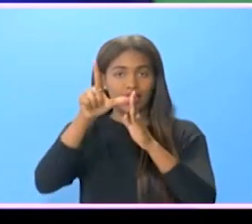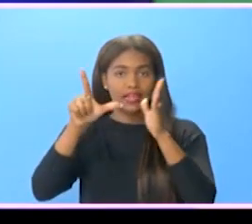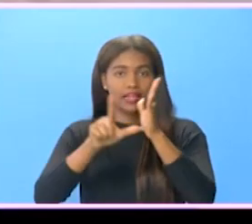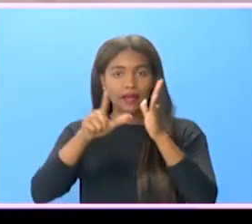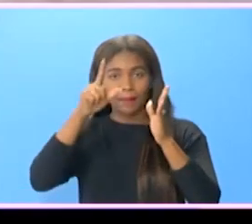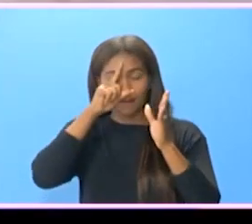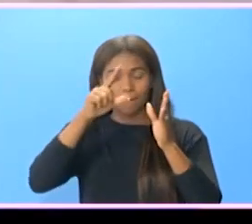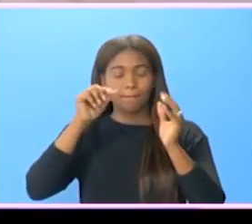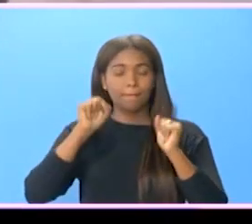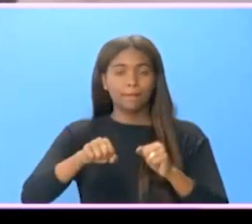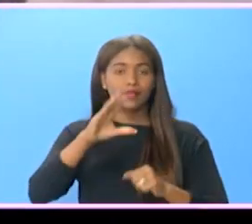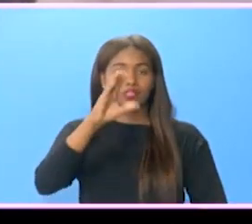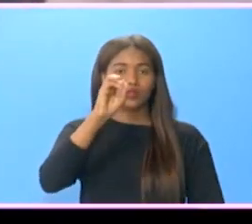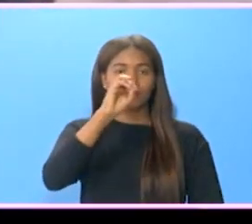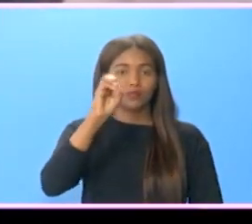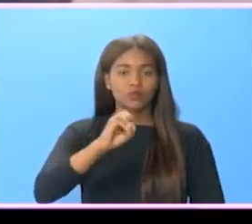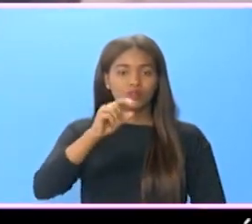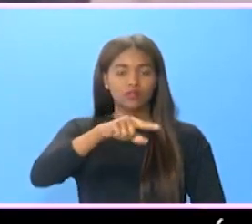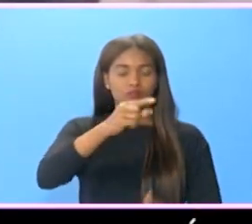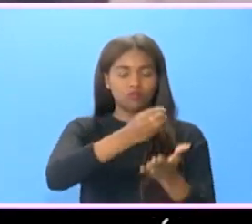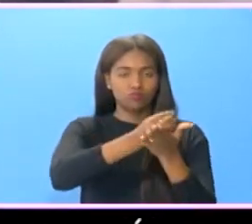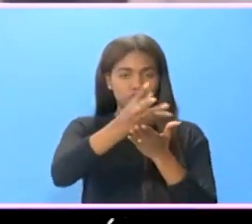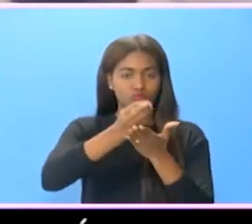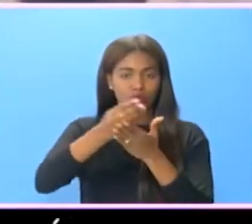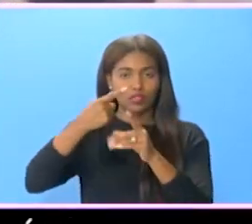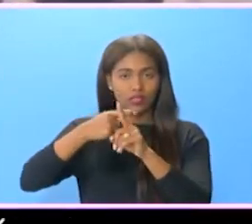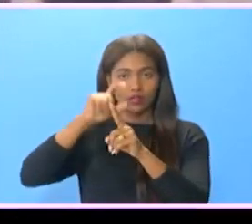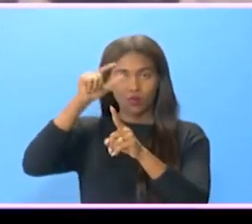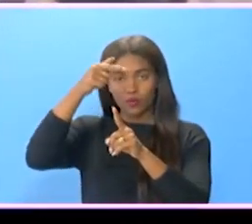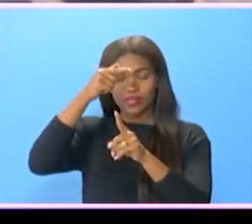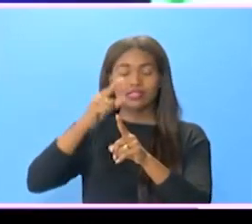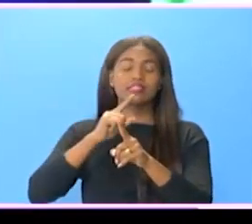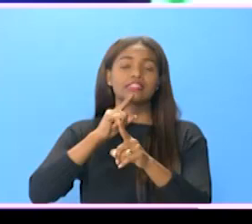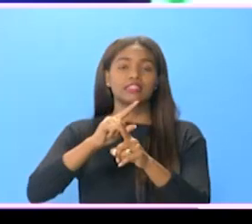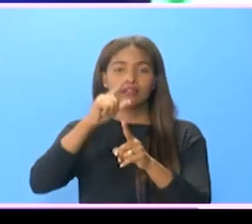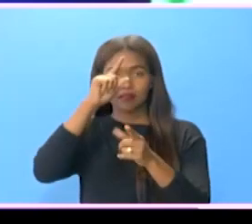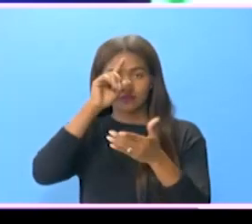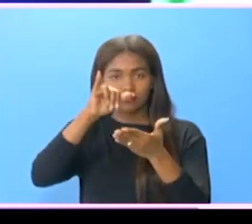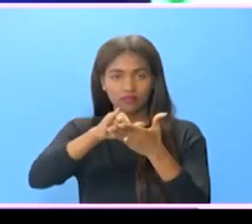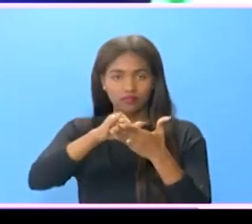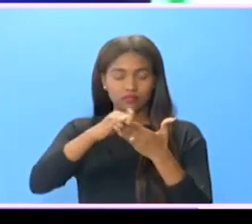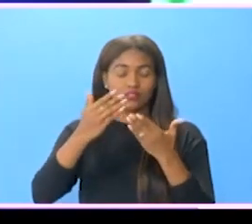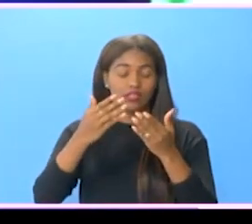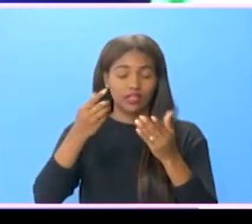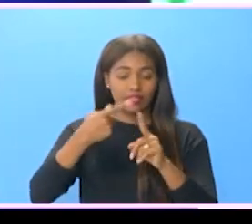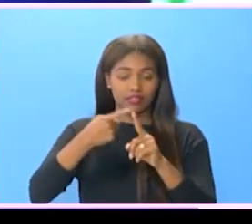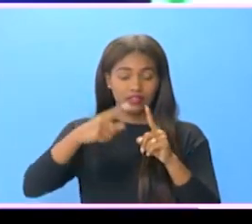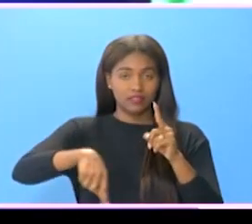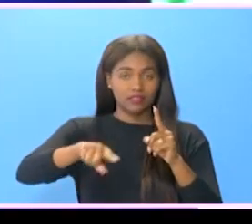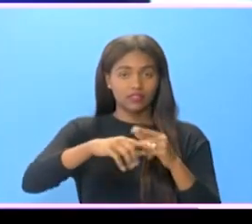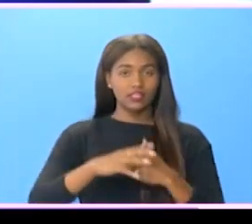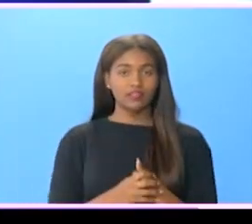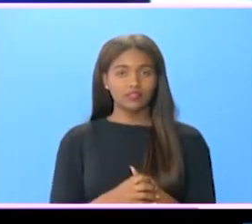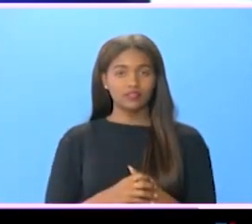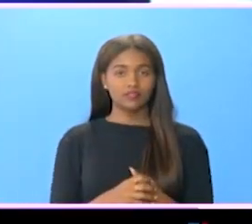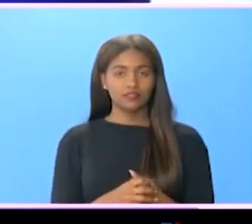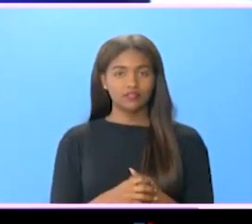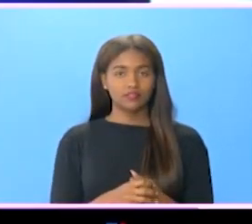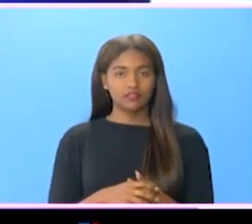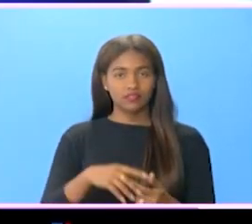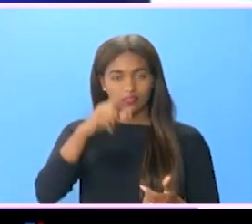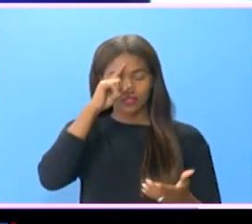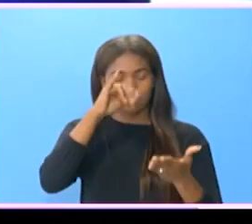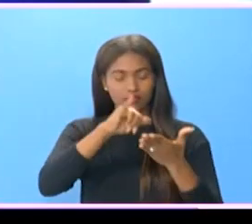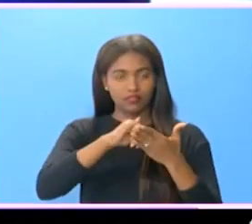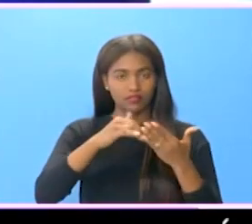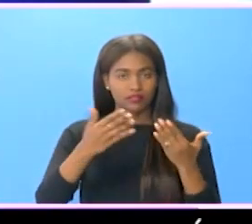que el 50% de las compras del Estado sean a MIPYMES, lo cual está avanzando. Hemos